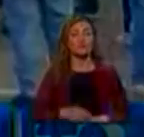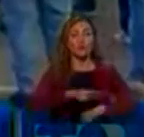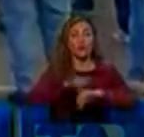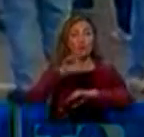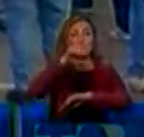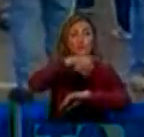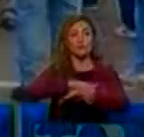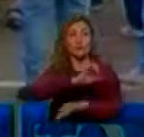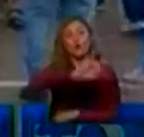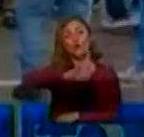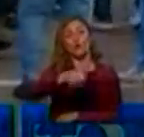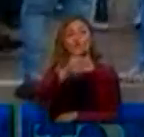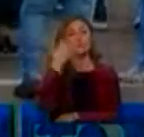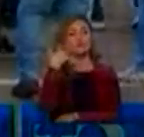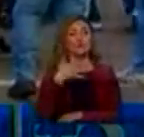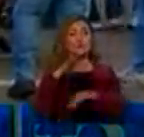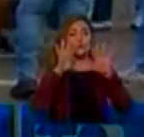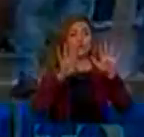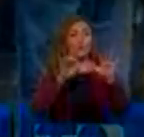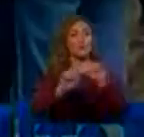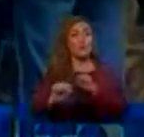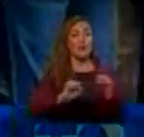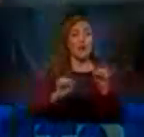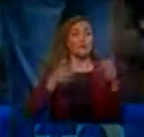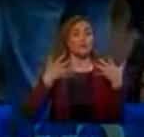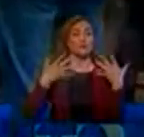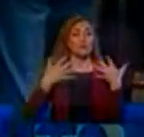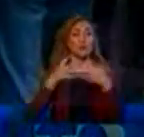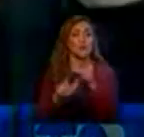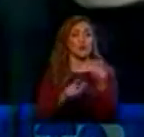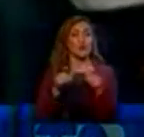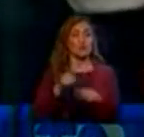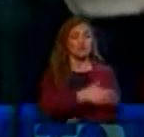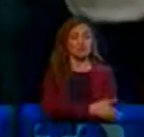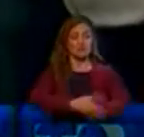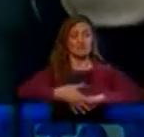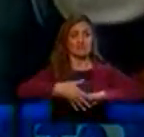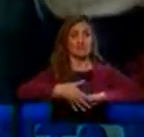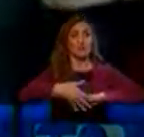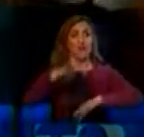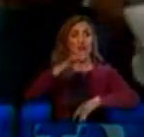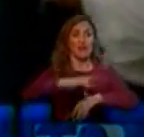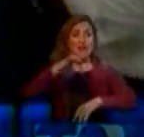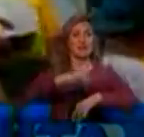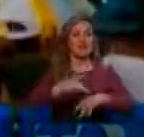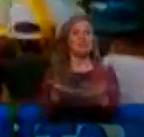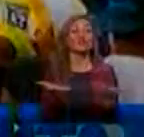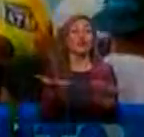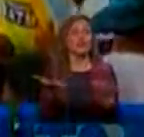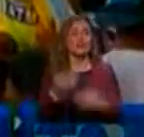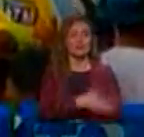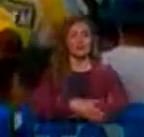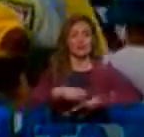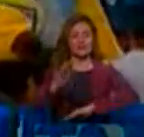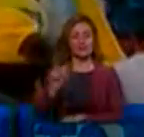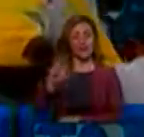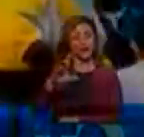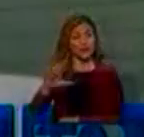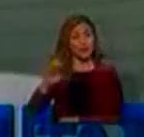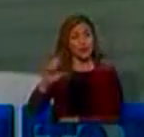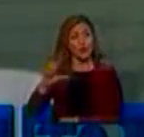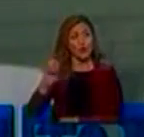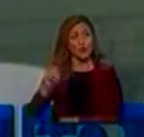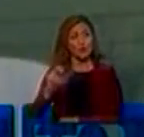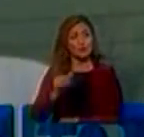3 de la tarde de este jueves 9 de mayo en Guayaquil, y la gente estaba en la calle. Tenía una cita en la avenida Barcelona, dice Maritza, que para expresarse.